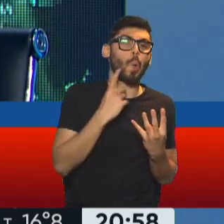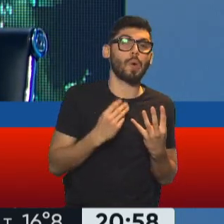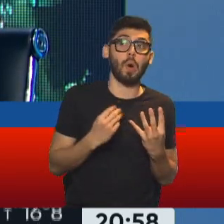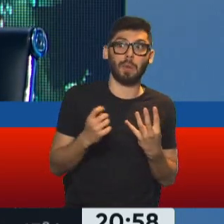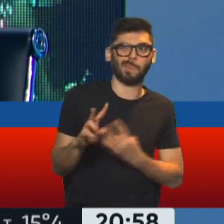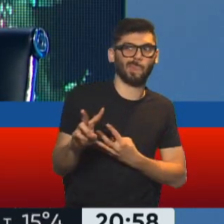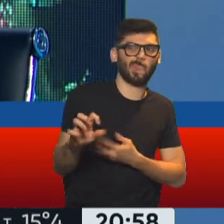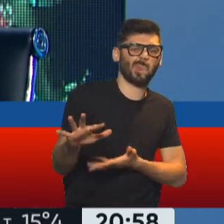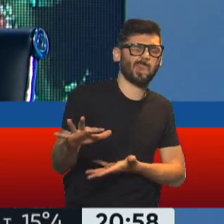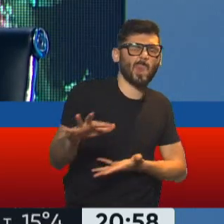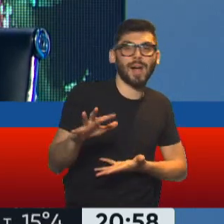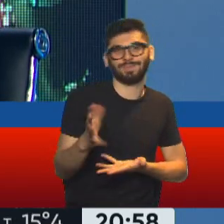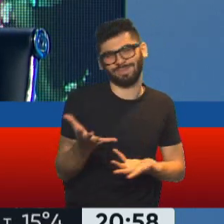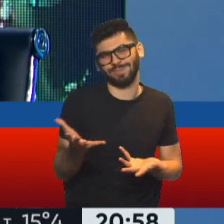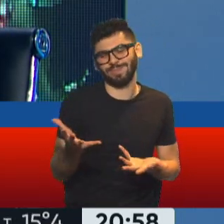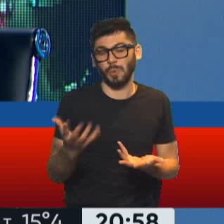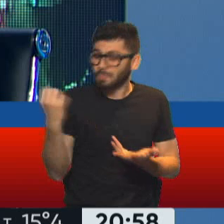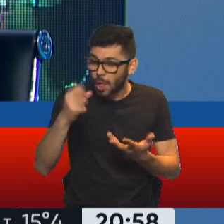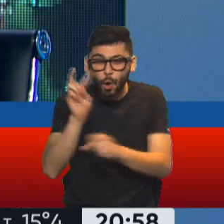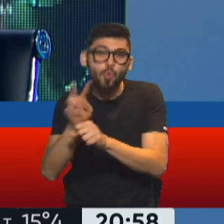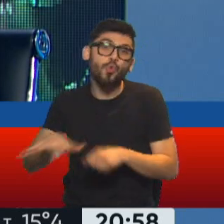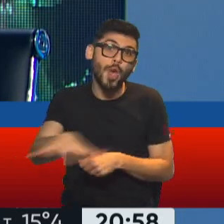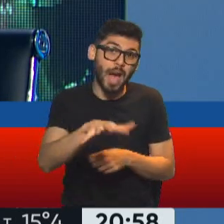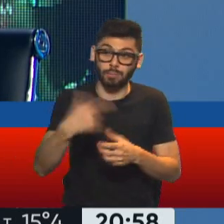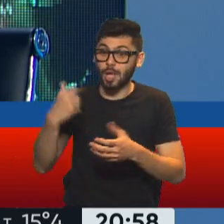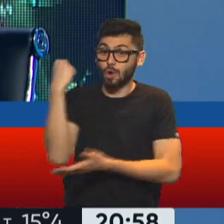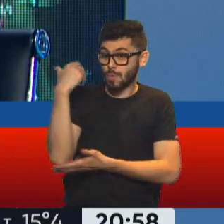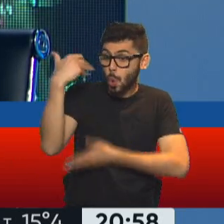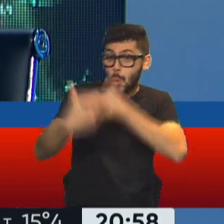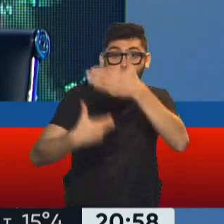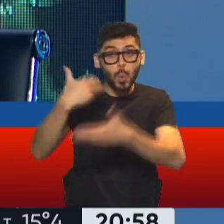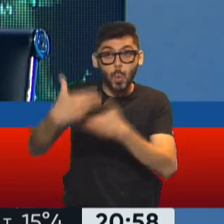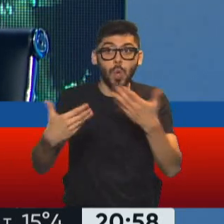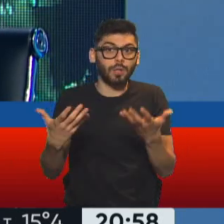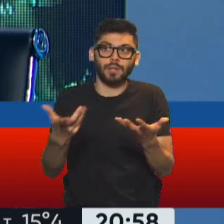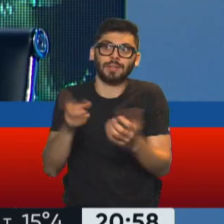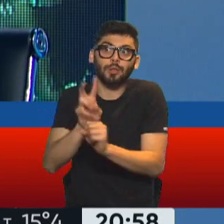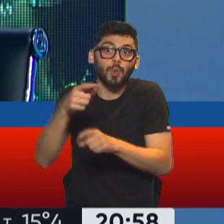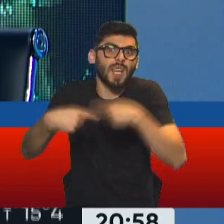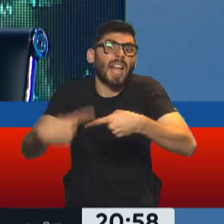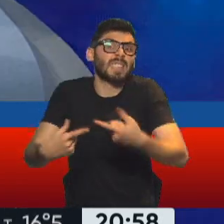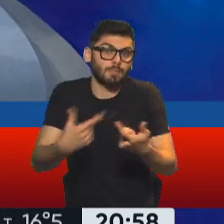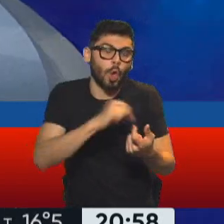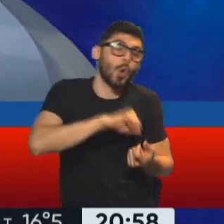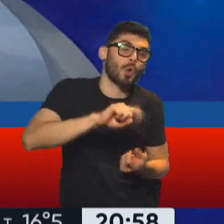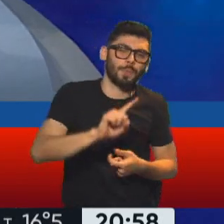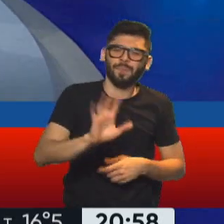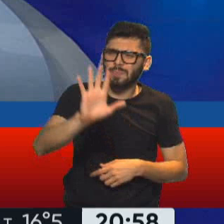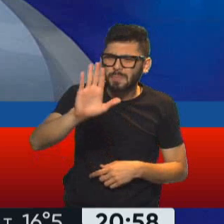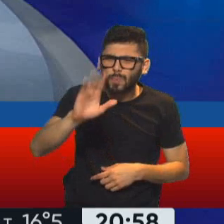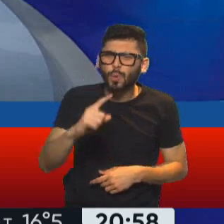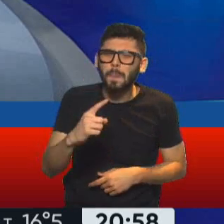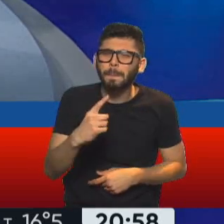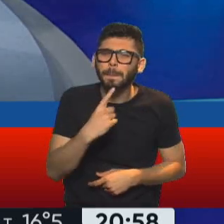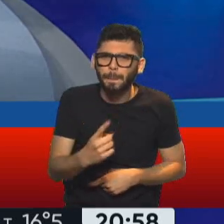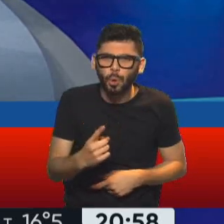ganancia en un momento donde lo que tenemos que hacer es cuidar este proceso de reactivación y de recuperación que es tan importante para el país. Bueno. Una pregunta que quería